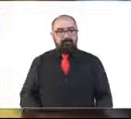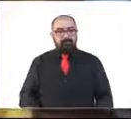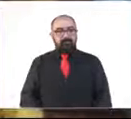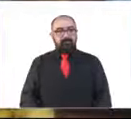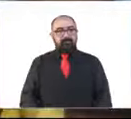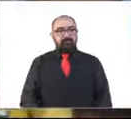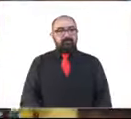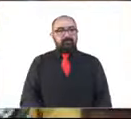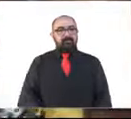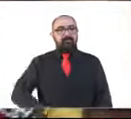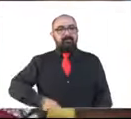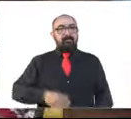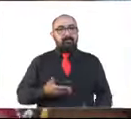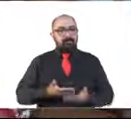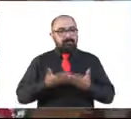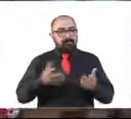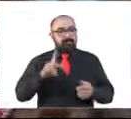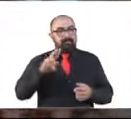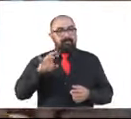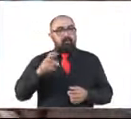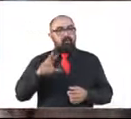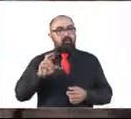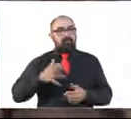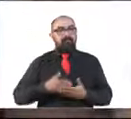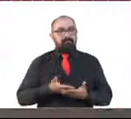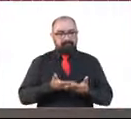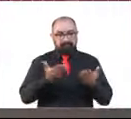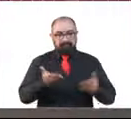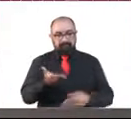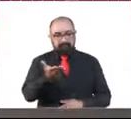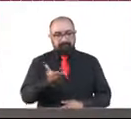Adelante con usted, doctor Víctor Hugo Páramo, por favor.